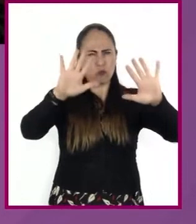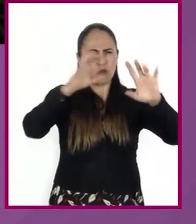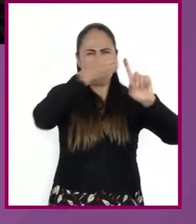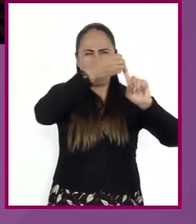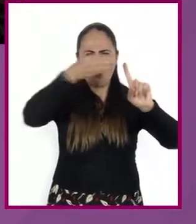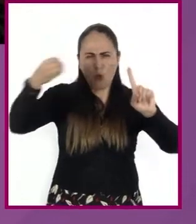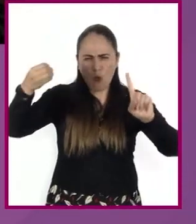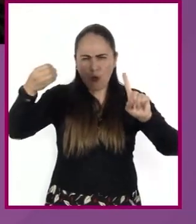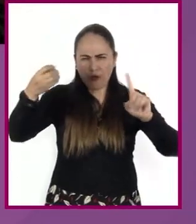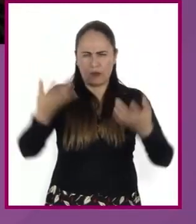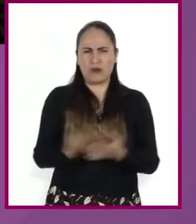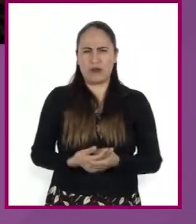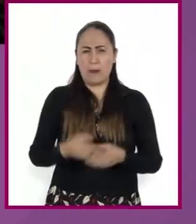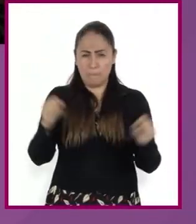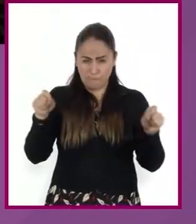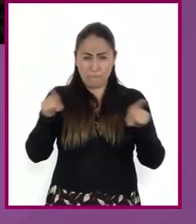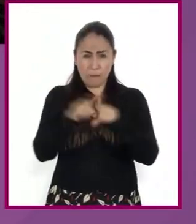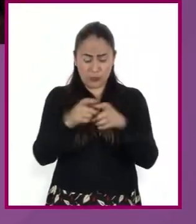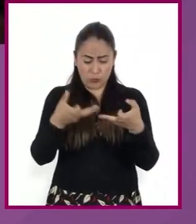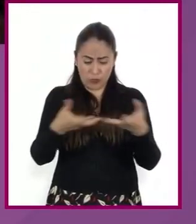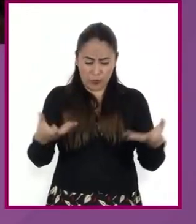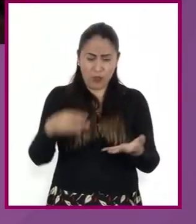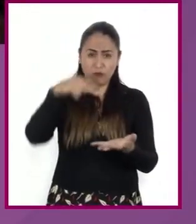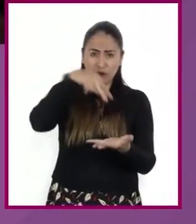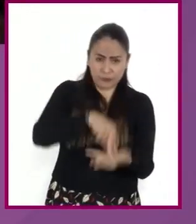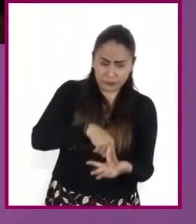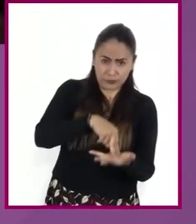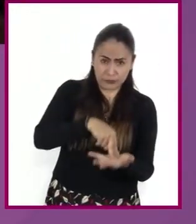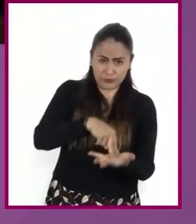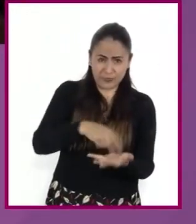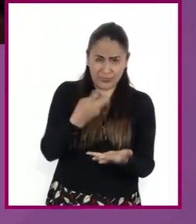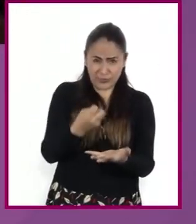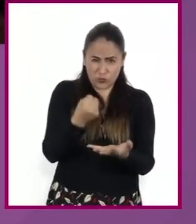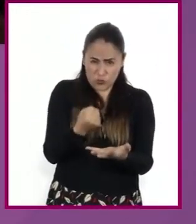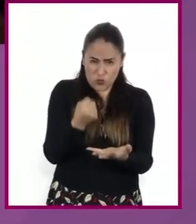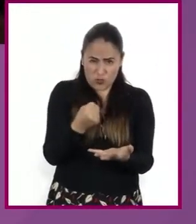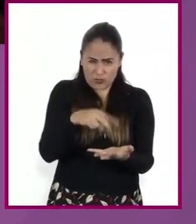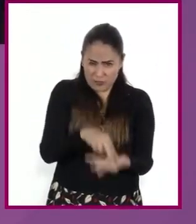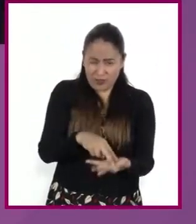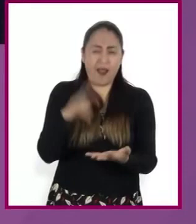que ver la fuerza que nos mantiene con los pies en la Tierra? ¡Averigüémoslo!